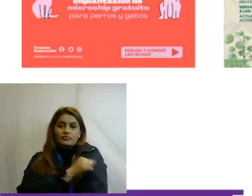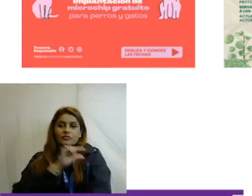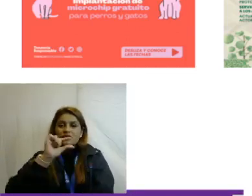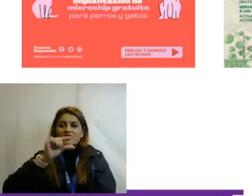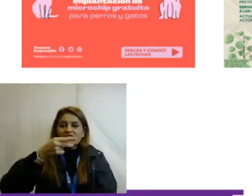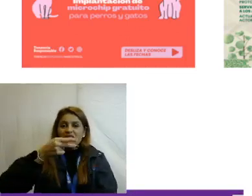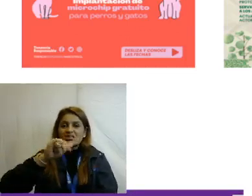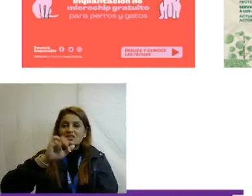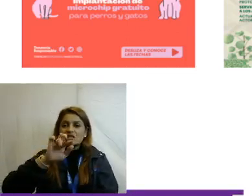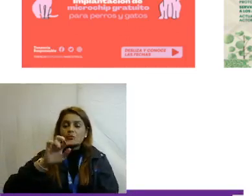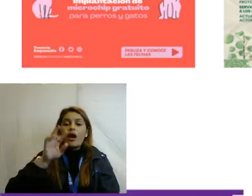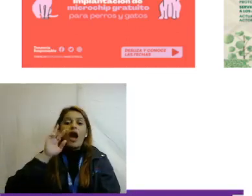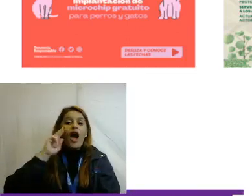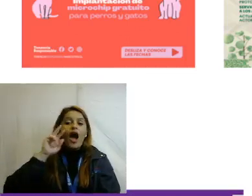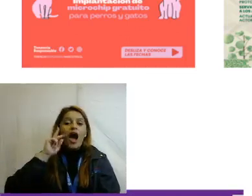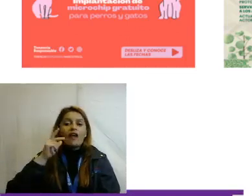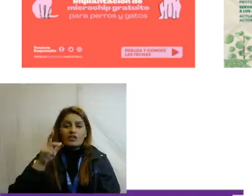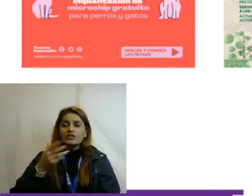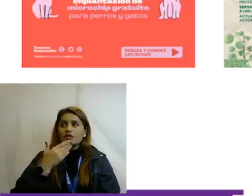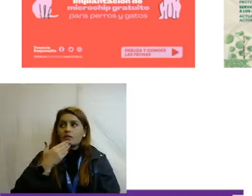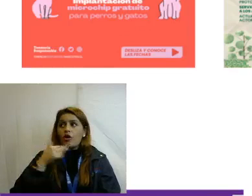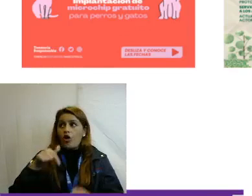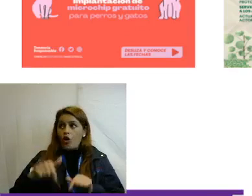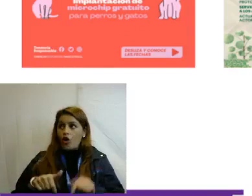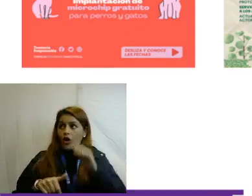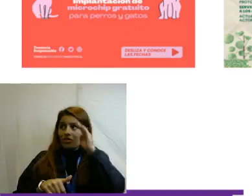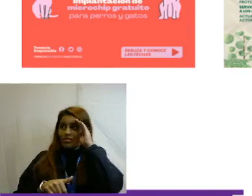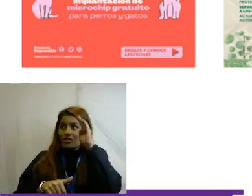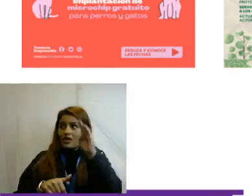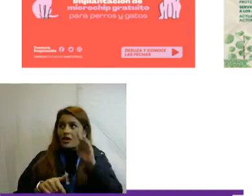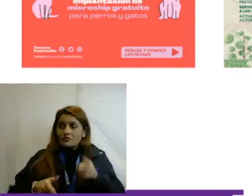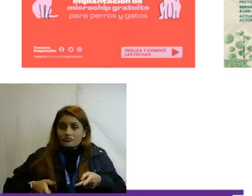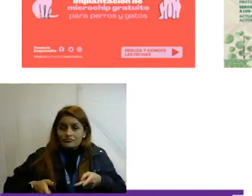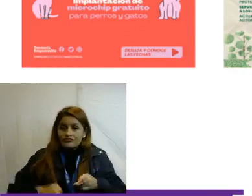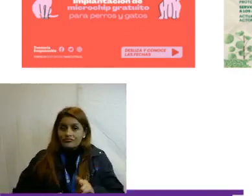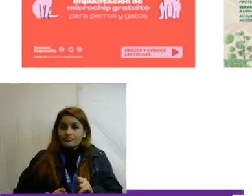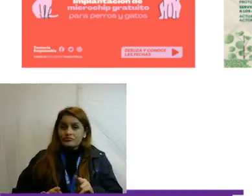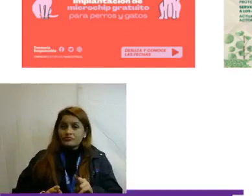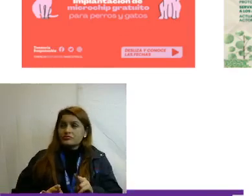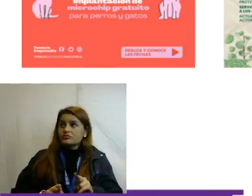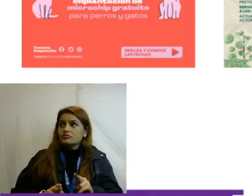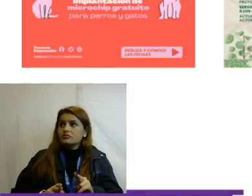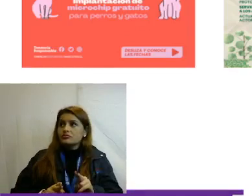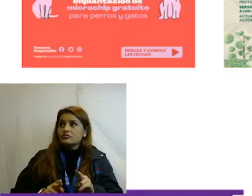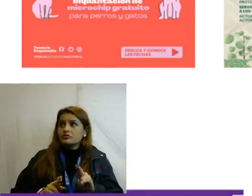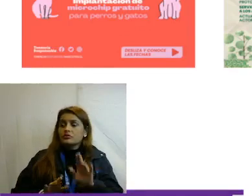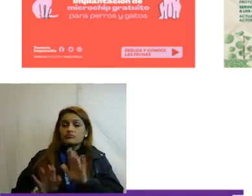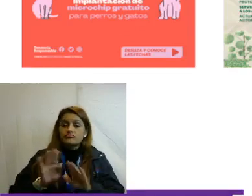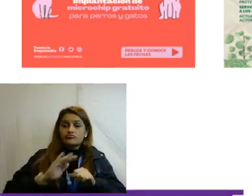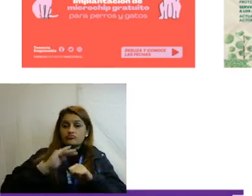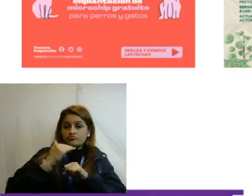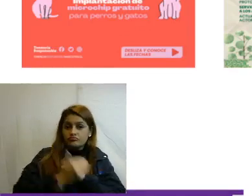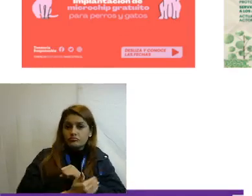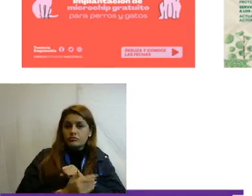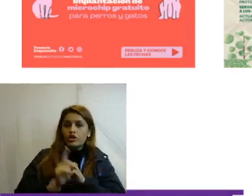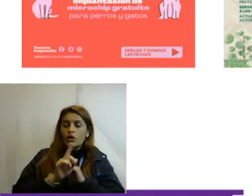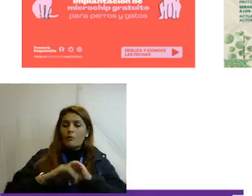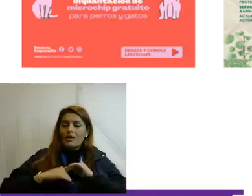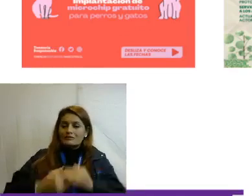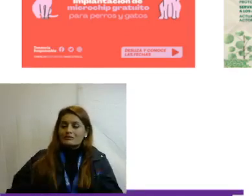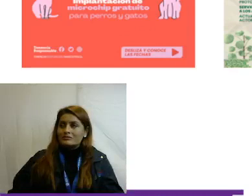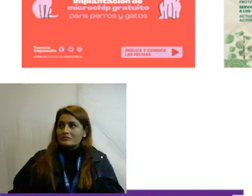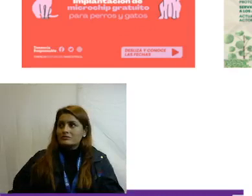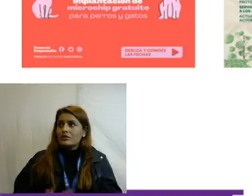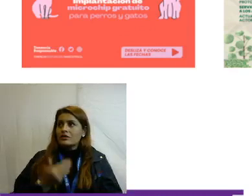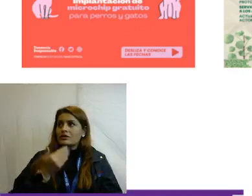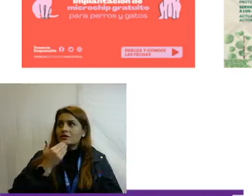durante el mes de abril, y también hoy en día contamos con la esterilización municipal, que es con previa inscripción. También, además